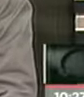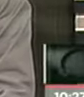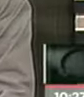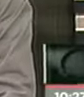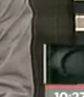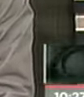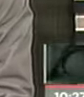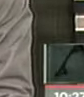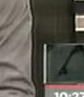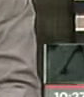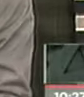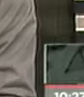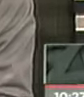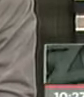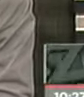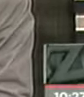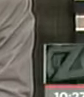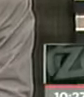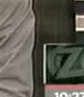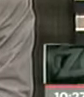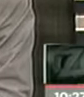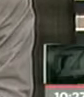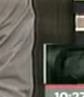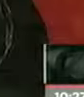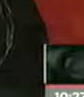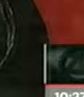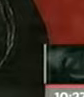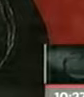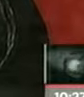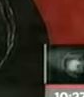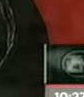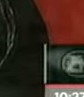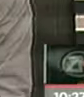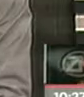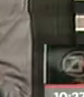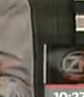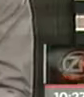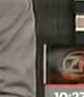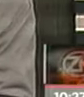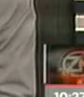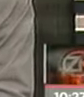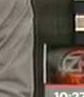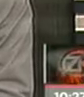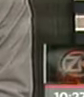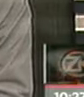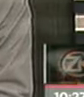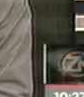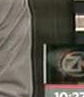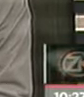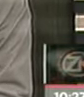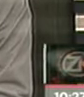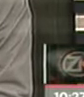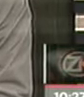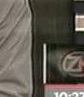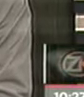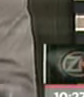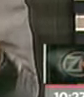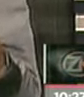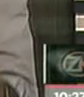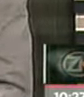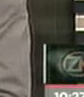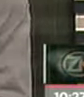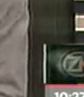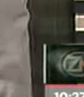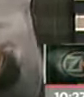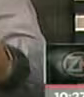no lo llaman a uno y dicen, mira hermano, ¿será que me puedes ayudar con esto? Tal cual. ¿Ah? ¿O es que acaso no vivimos en el mismo país? ¿O